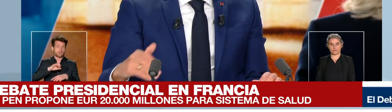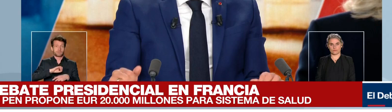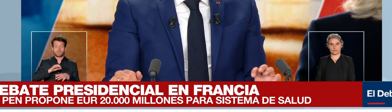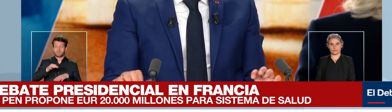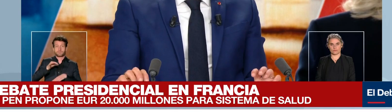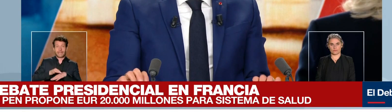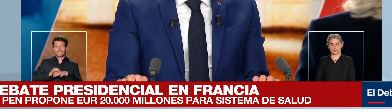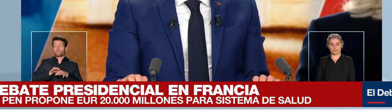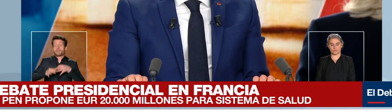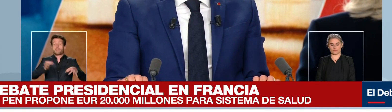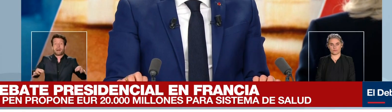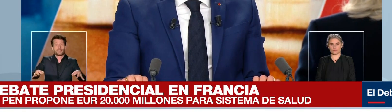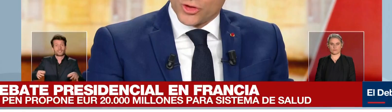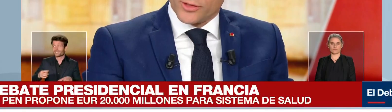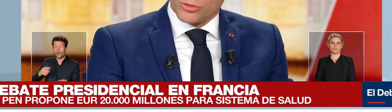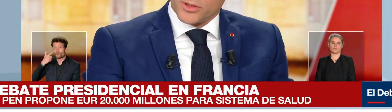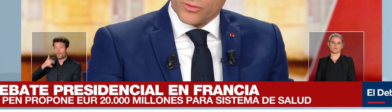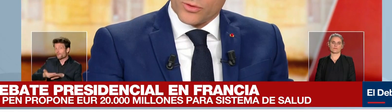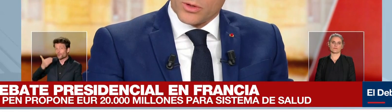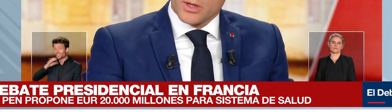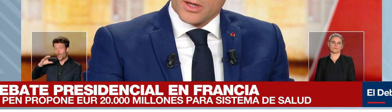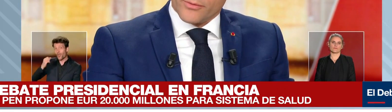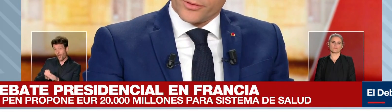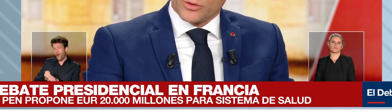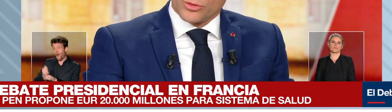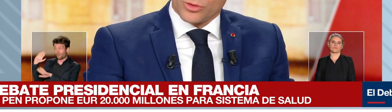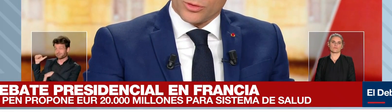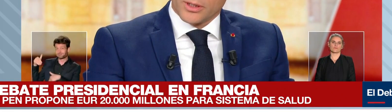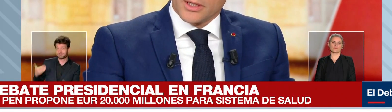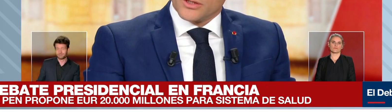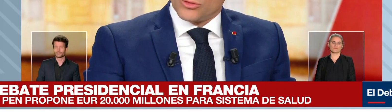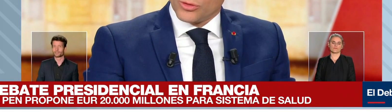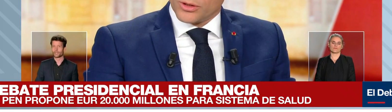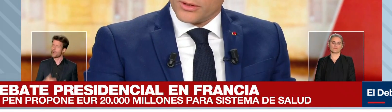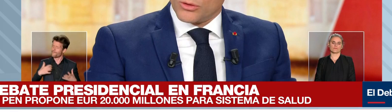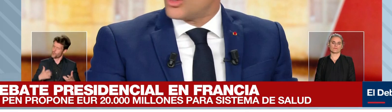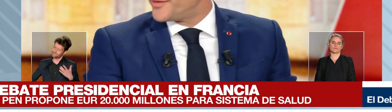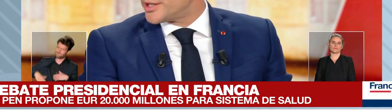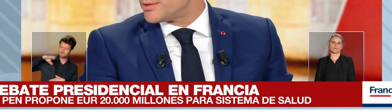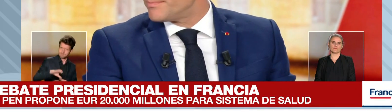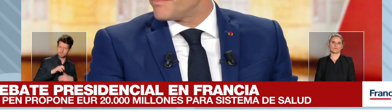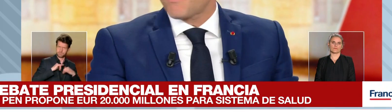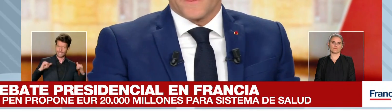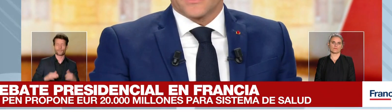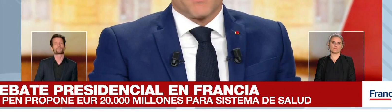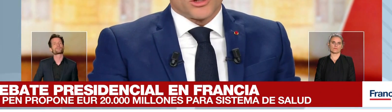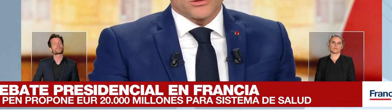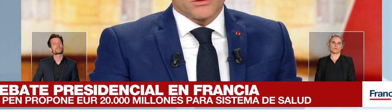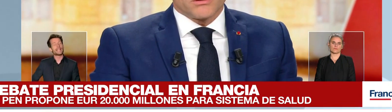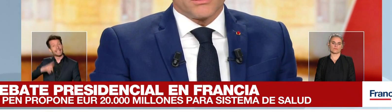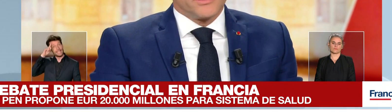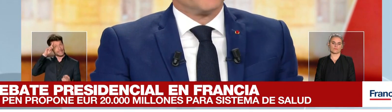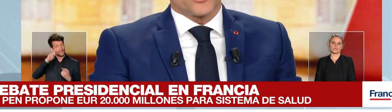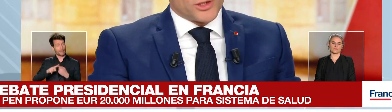pero esta reinversión masiva yo la asumo y quiero avanzar en este sentido sobre las personas de la